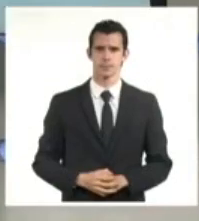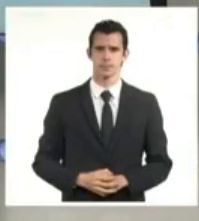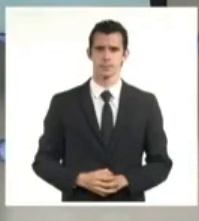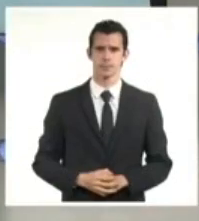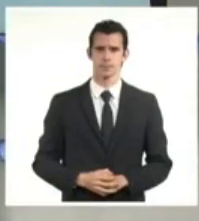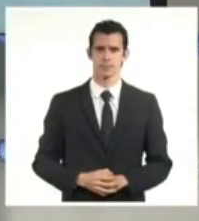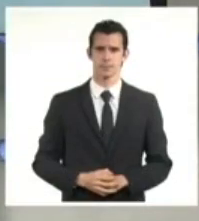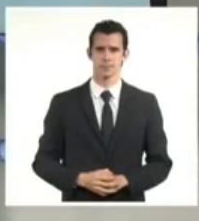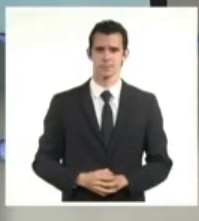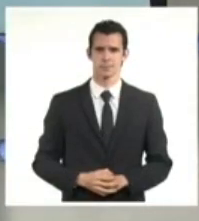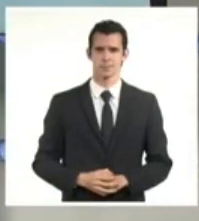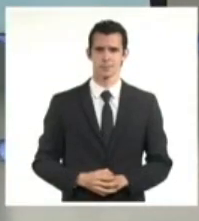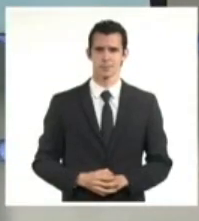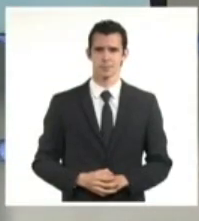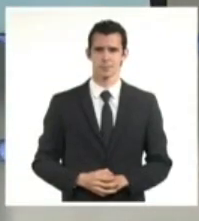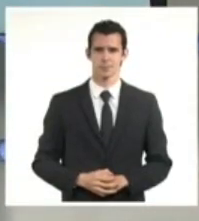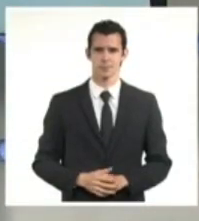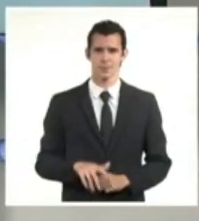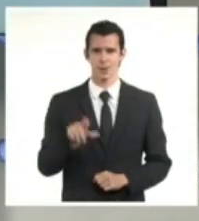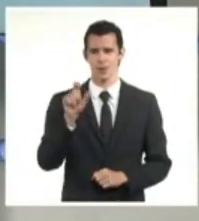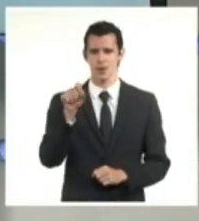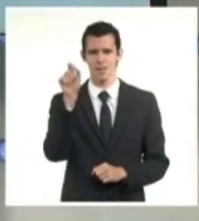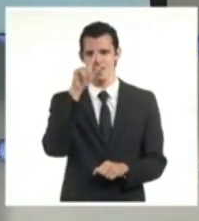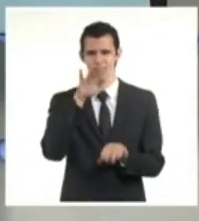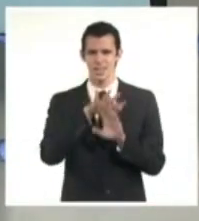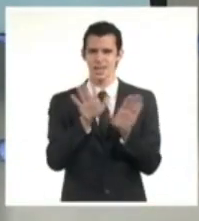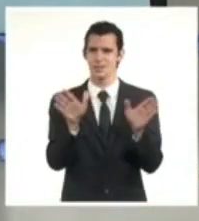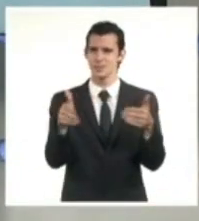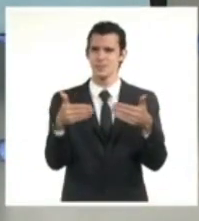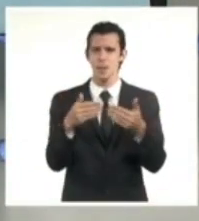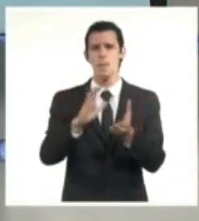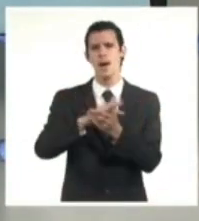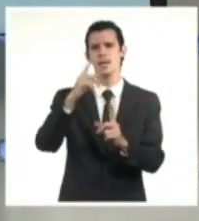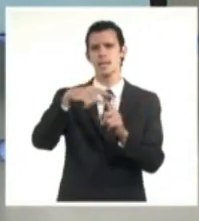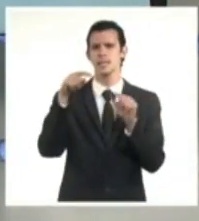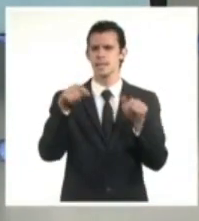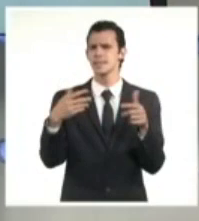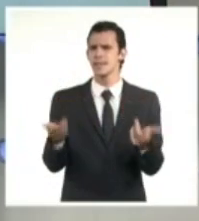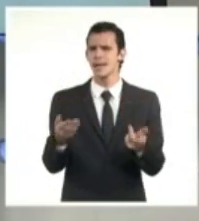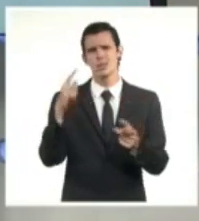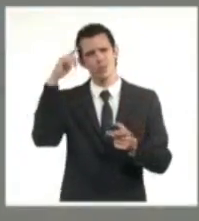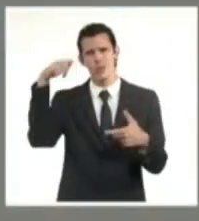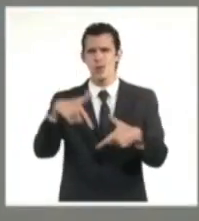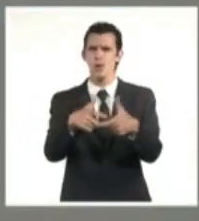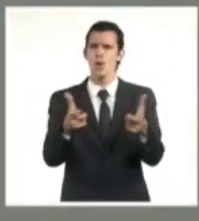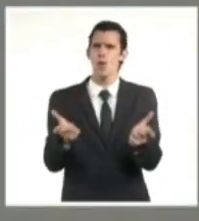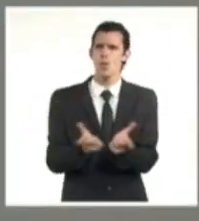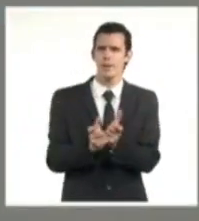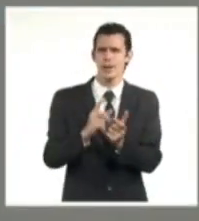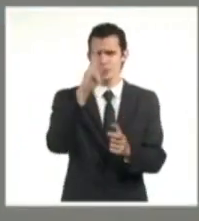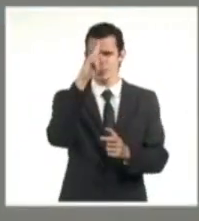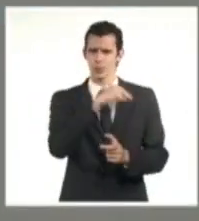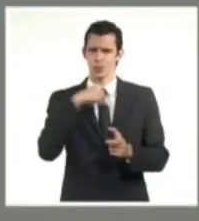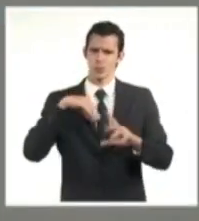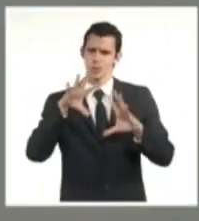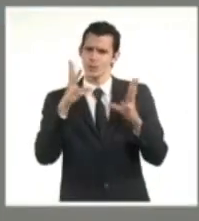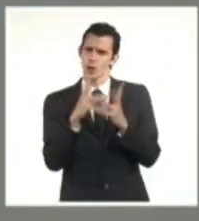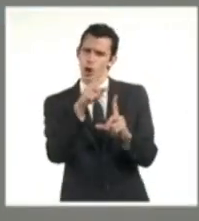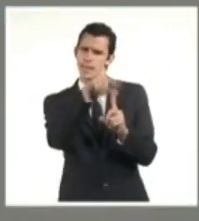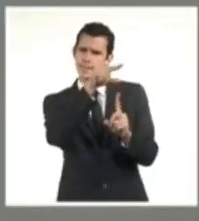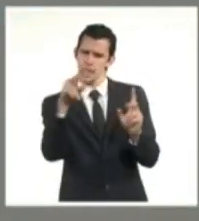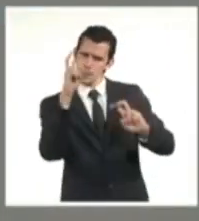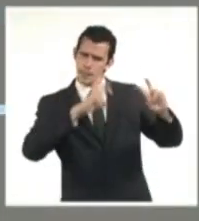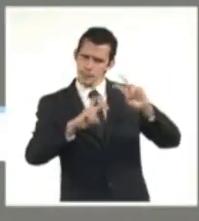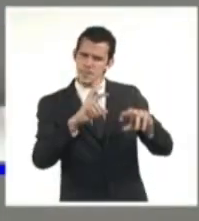Por último, hoy concluyó en Matanzas el Congreso Internacional de Ciencias Médicas Aplicadas al Deporte. CIEMMEDE